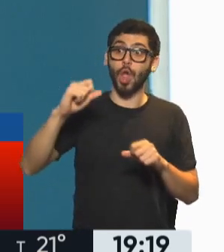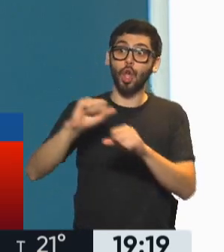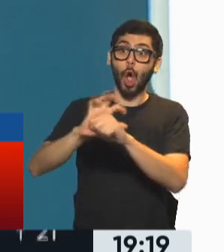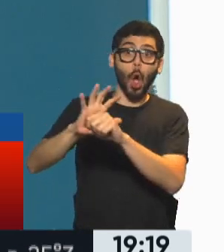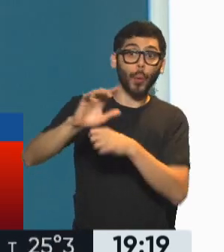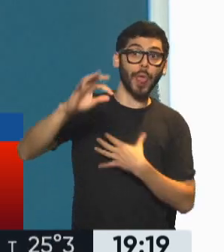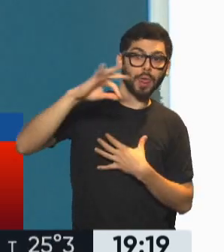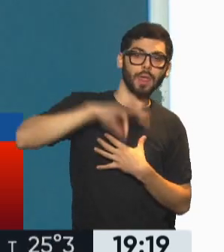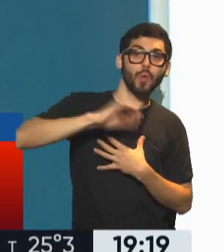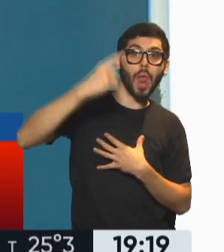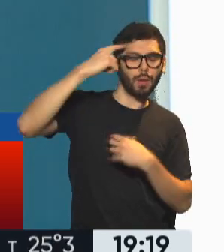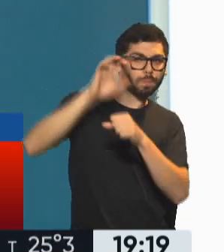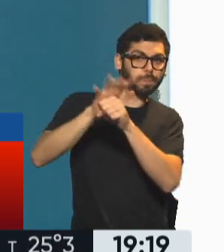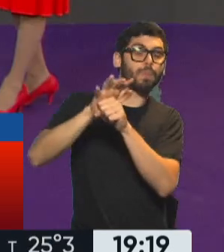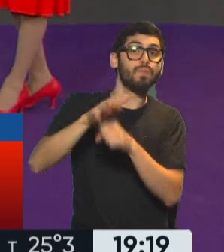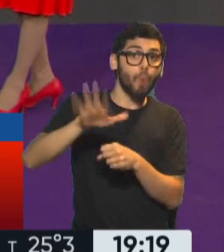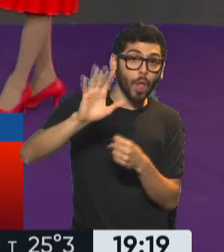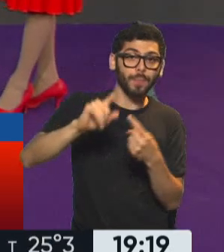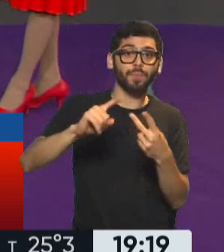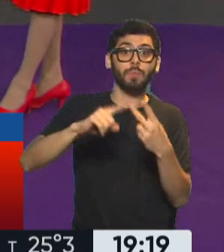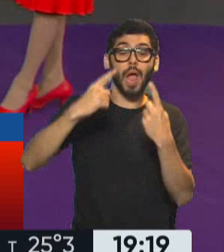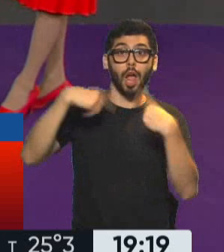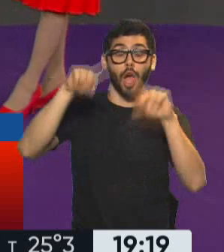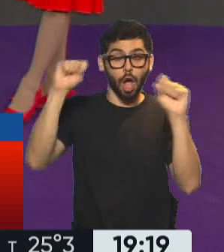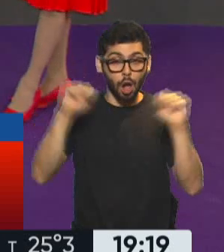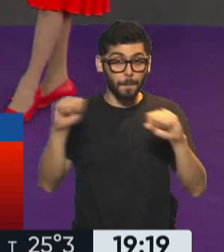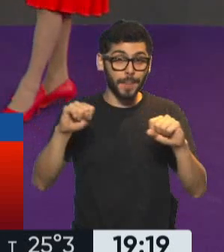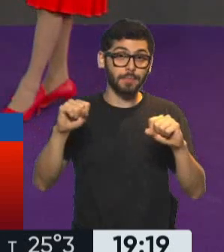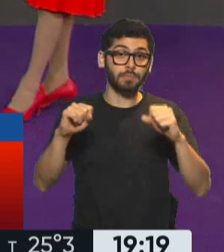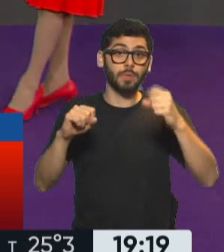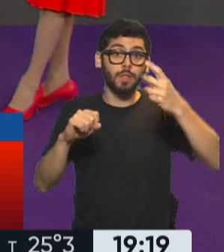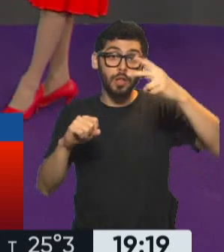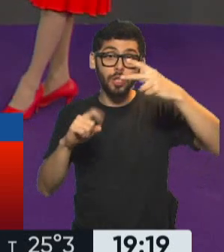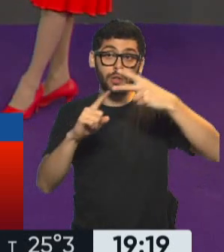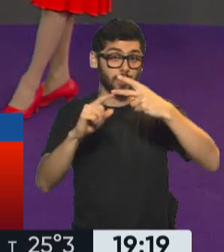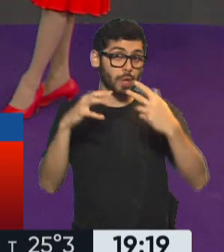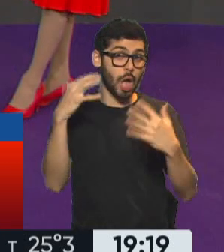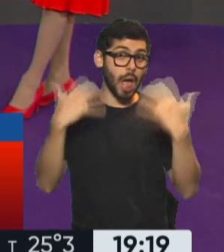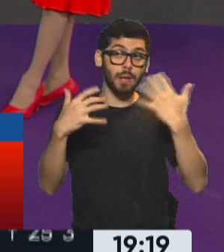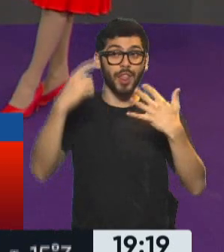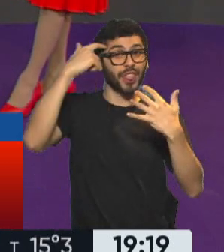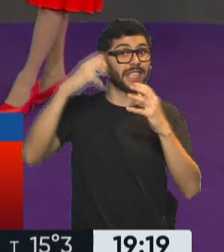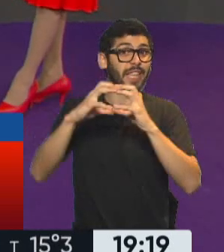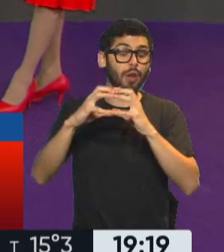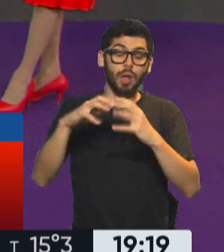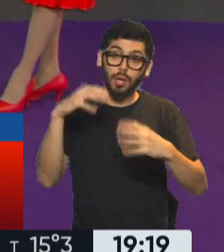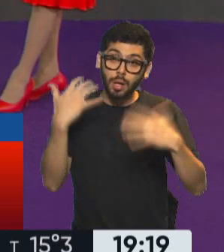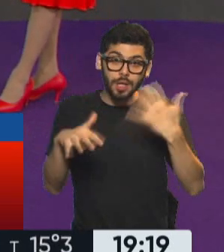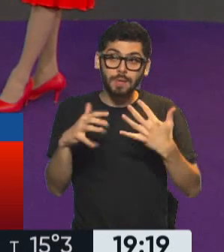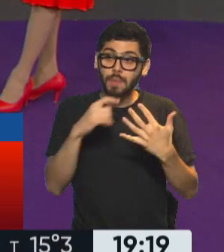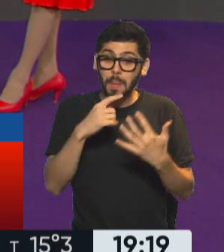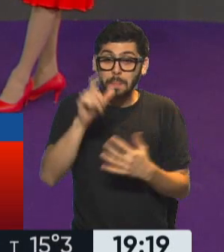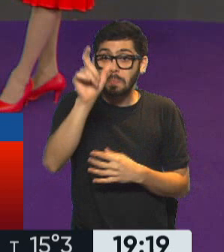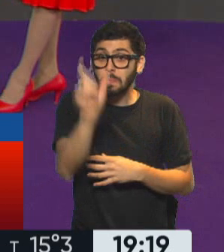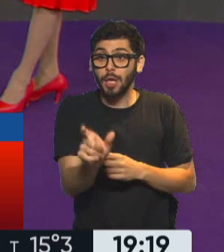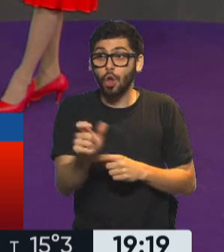COVID. Convulsiones, son dos emergencias cerebrales que hay que atender muchas veces en pacientes que